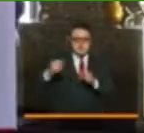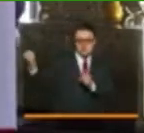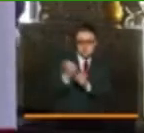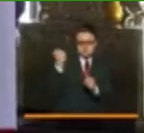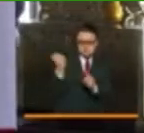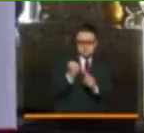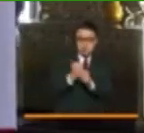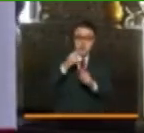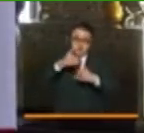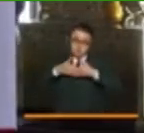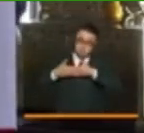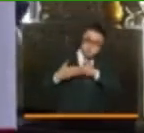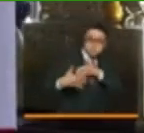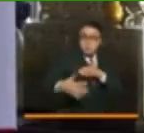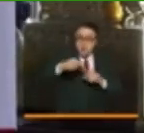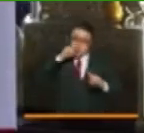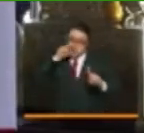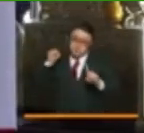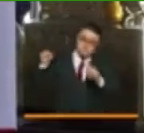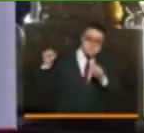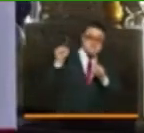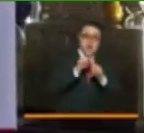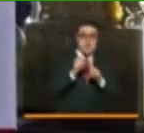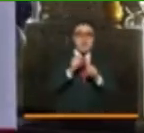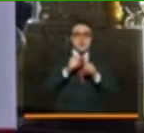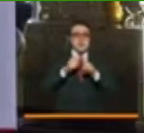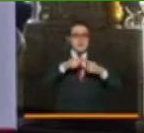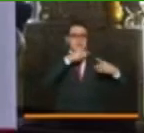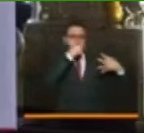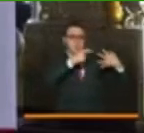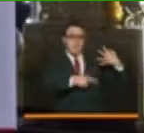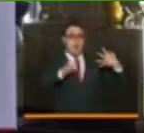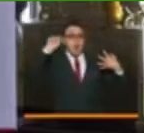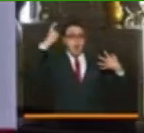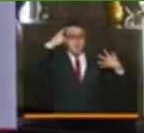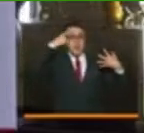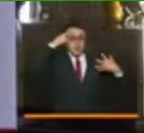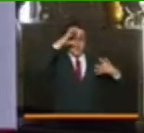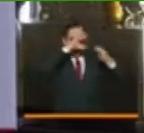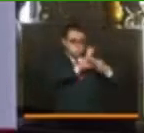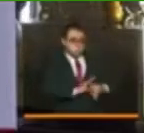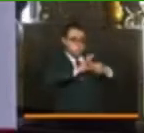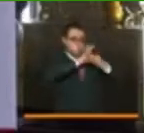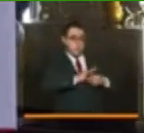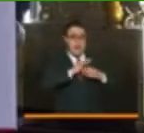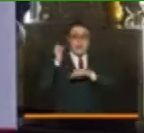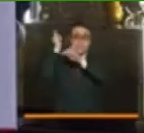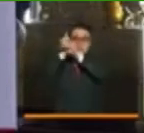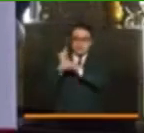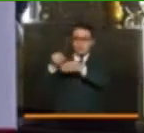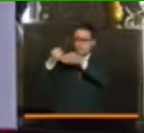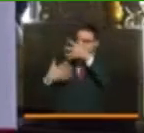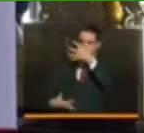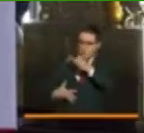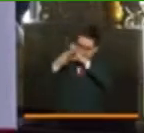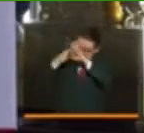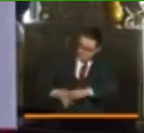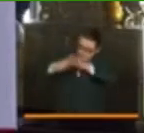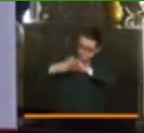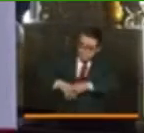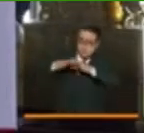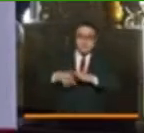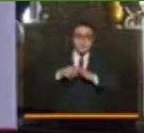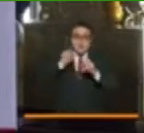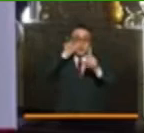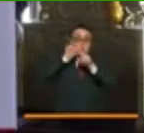objetivo transversal desde todos los aspectos del gobierno, desde todas las instituciones, desde la